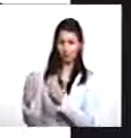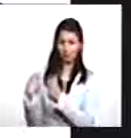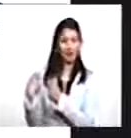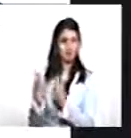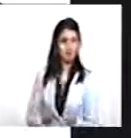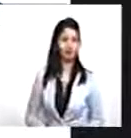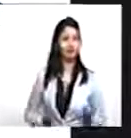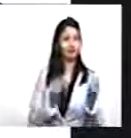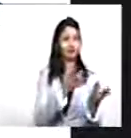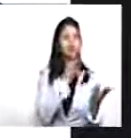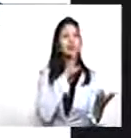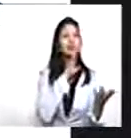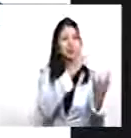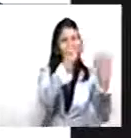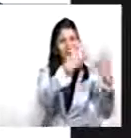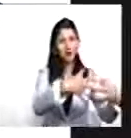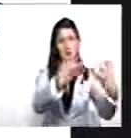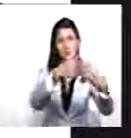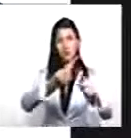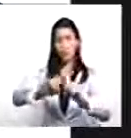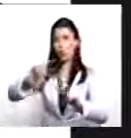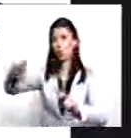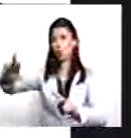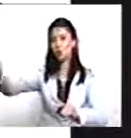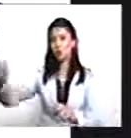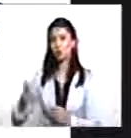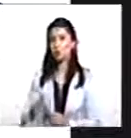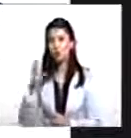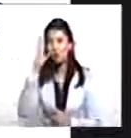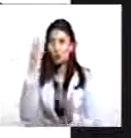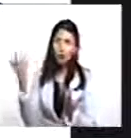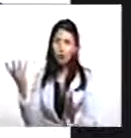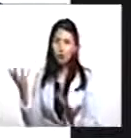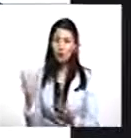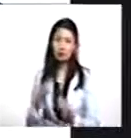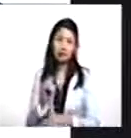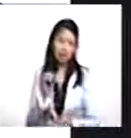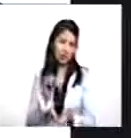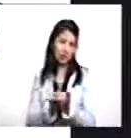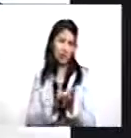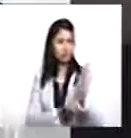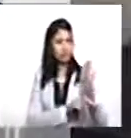metodología de valoración acordada por el gobierno nacional. Gracias, señora presidenta.